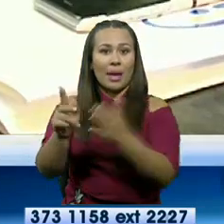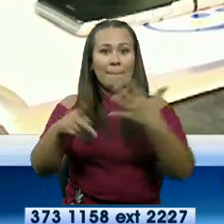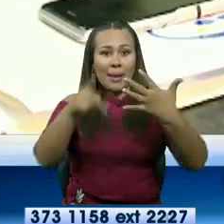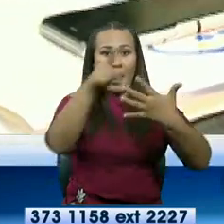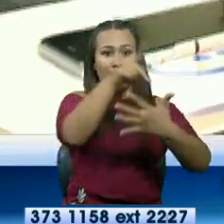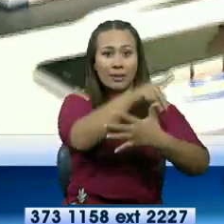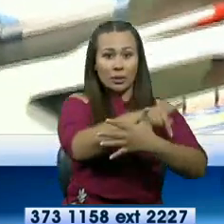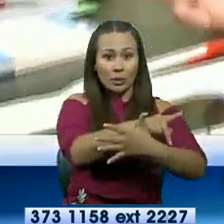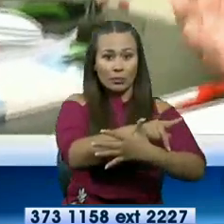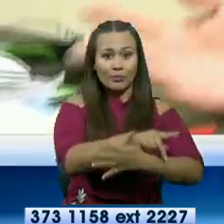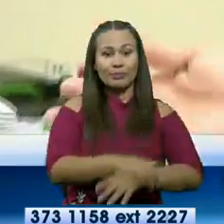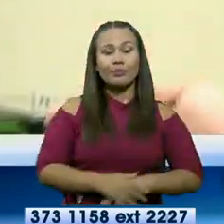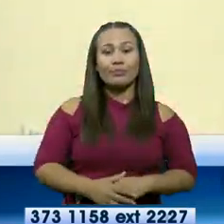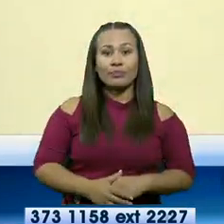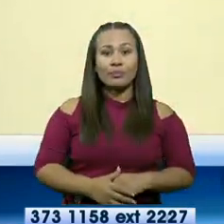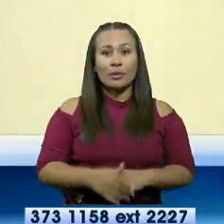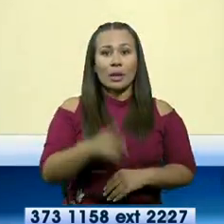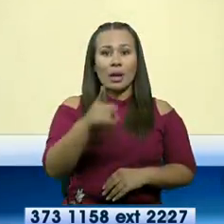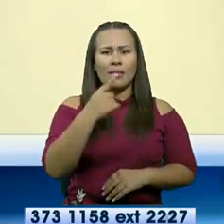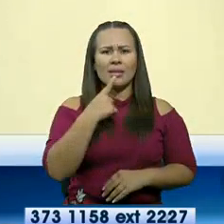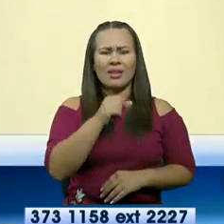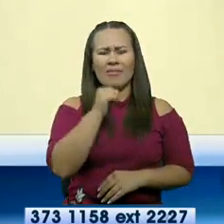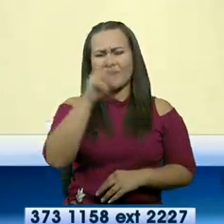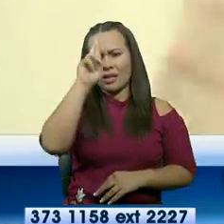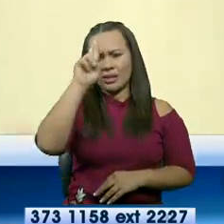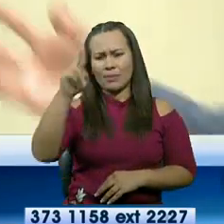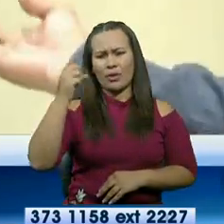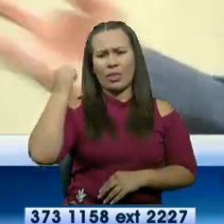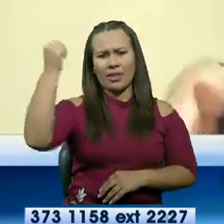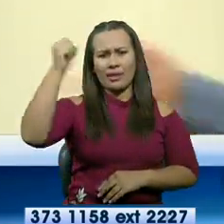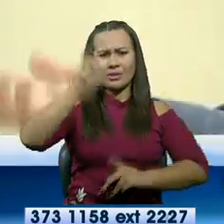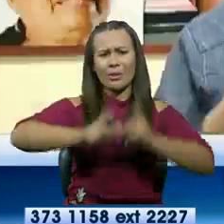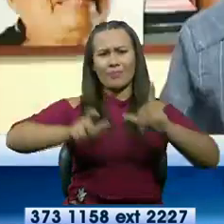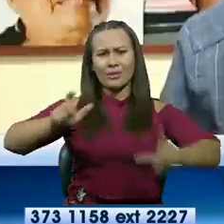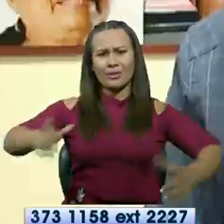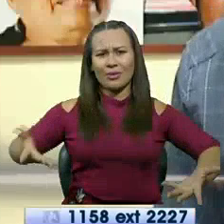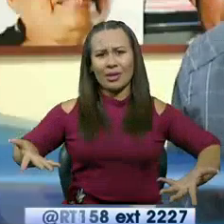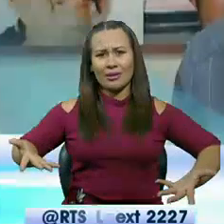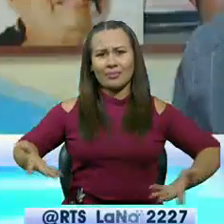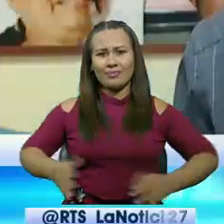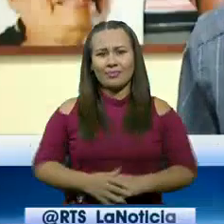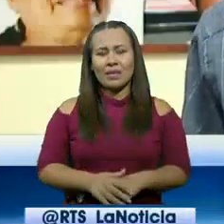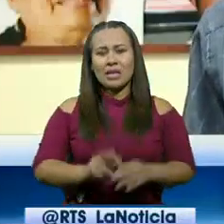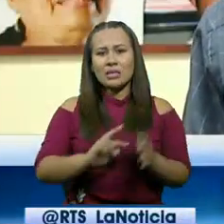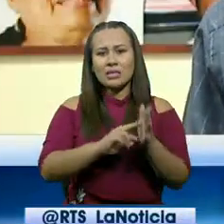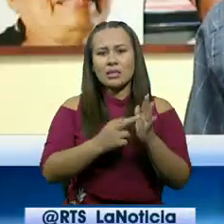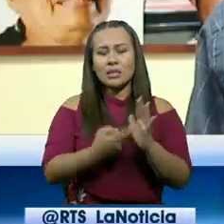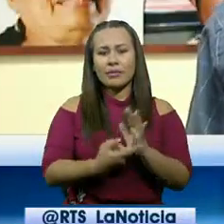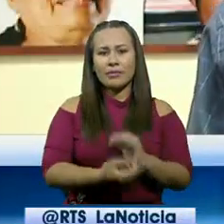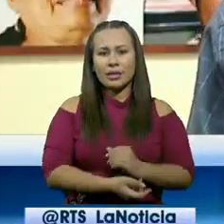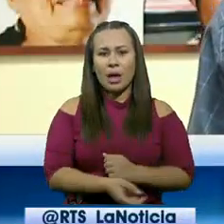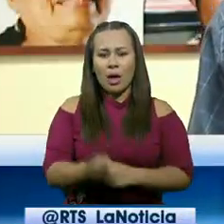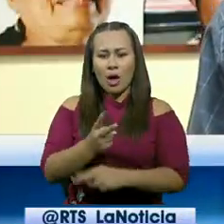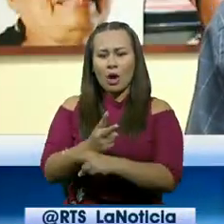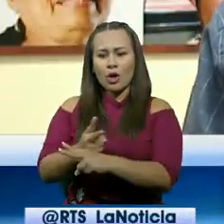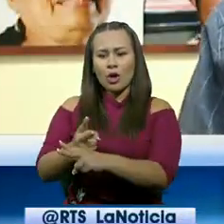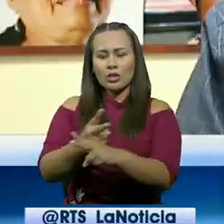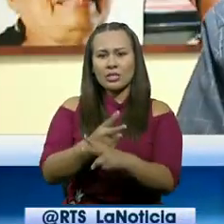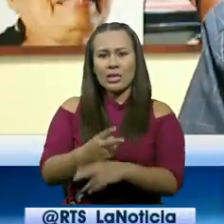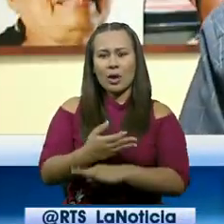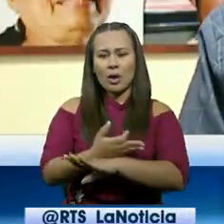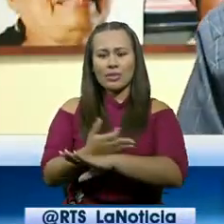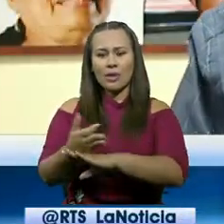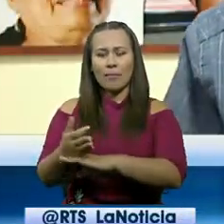Parlamento. Para Jarrín, se trata de una violación de los derechos de los ciudadanos. Se convierte en un consejo transitorio,